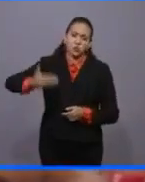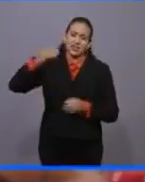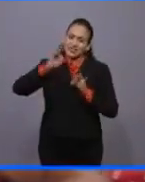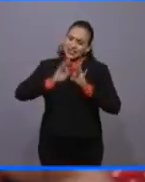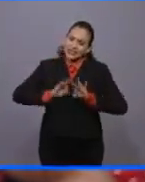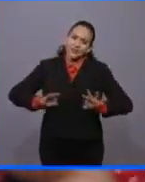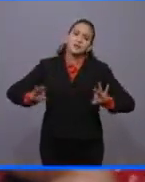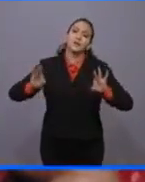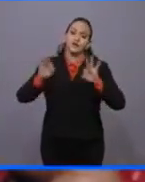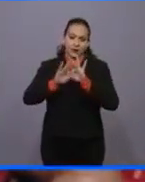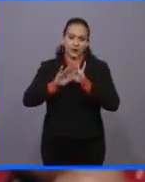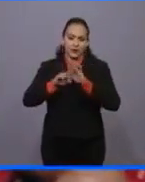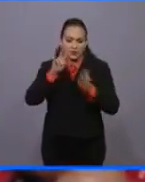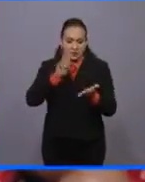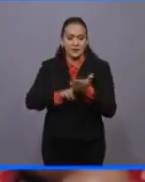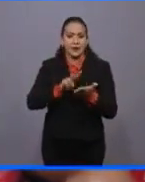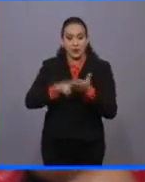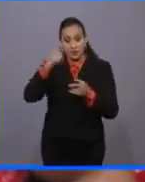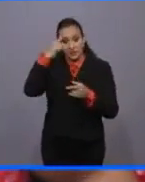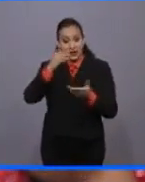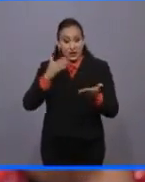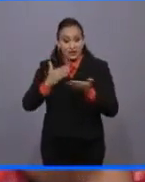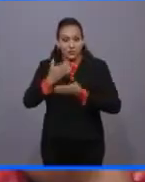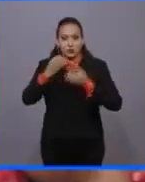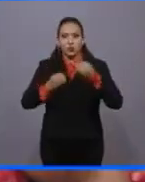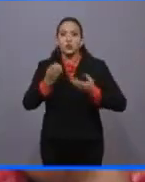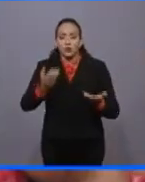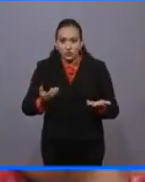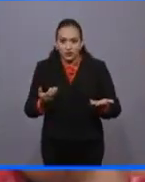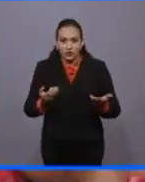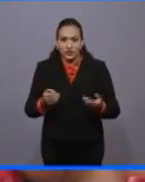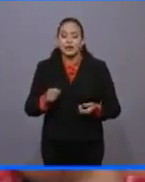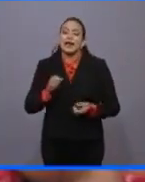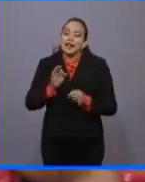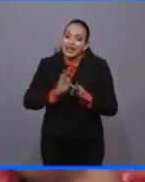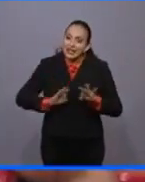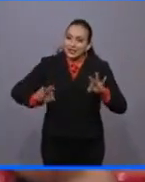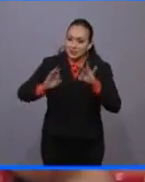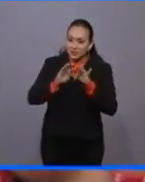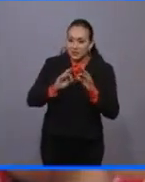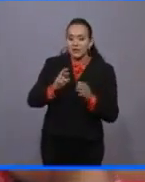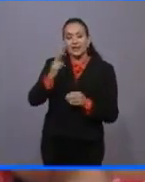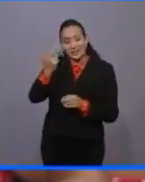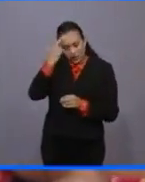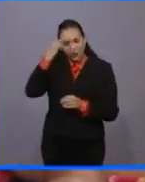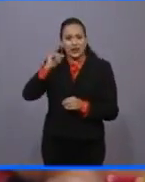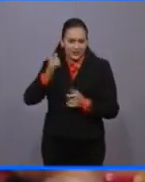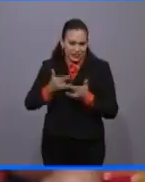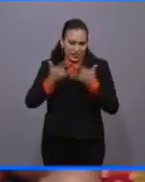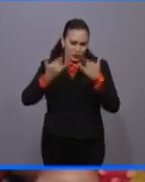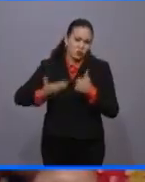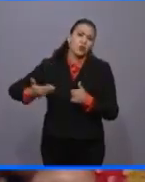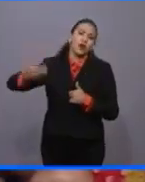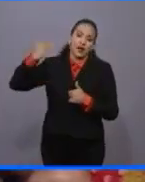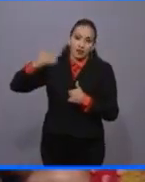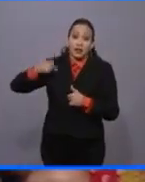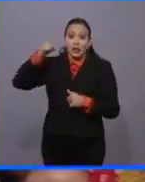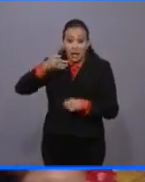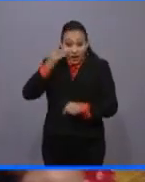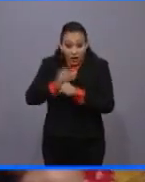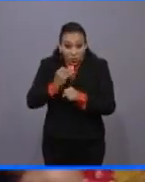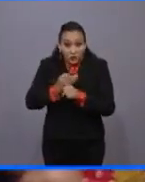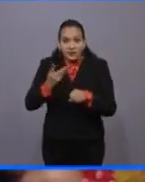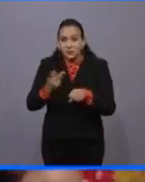paso ineludible hacia la justicia social, hacia la reconciliación de nuestro pasado, presente y futuro y